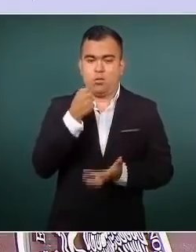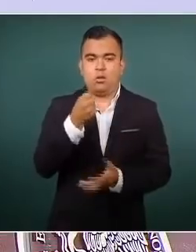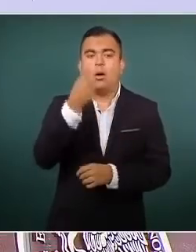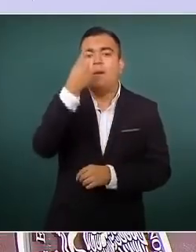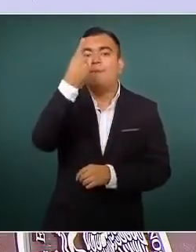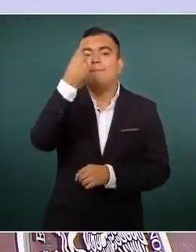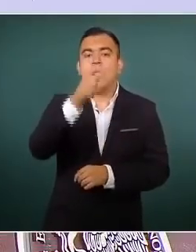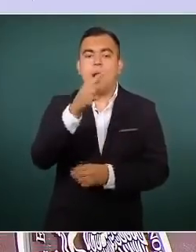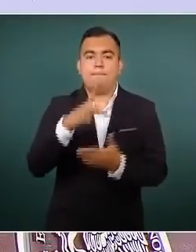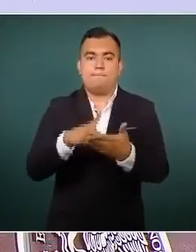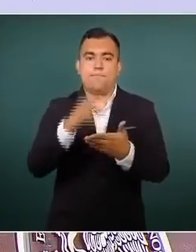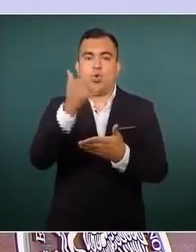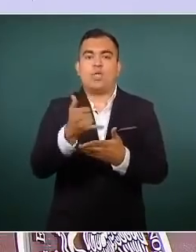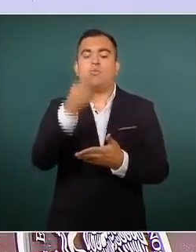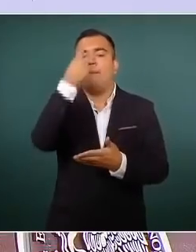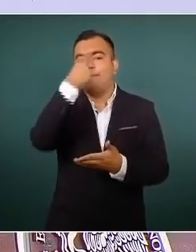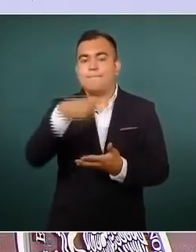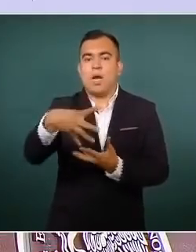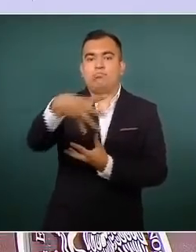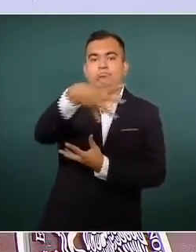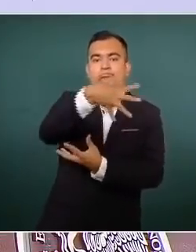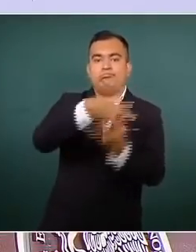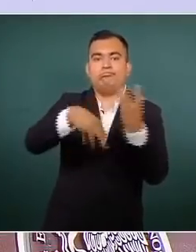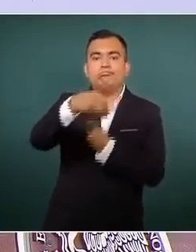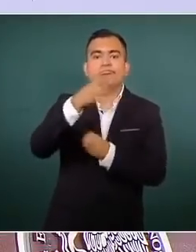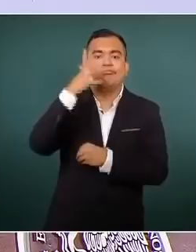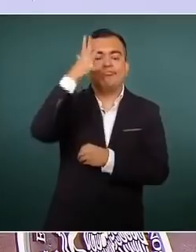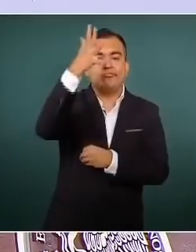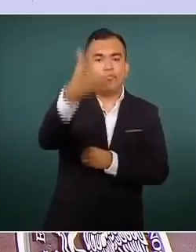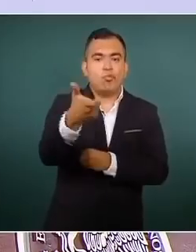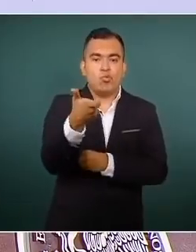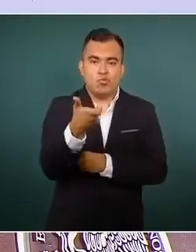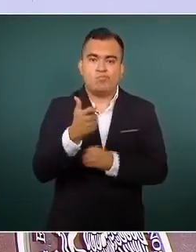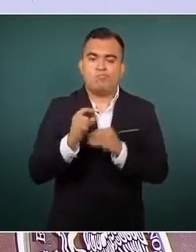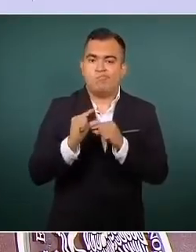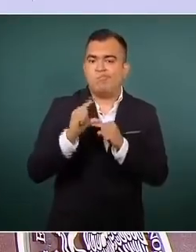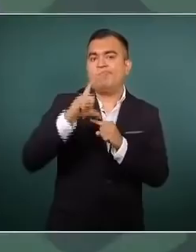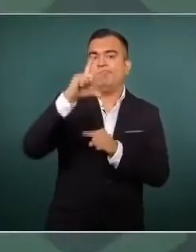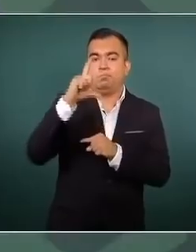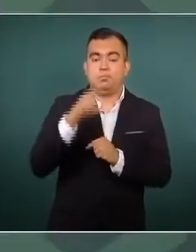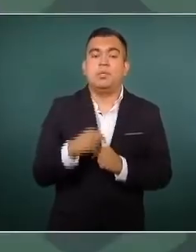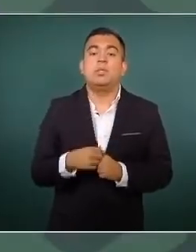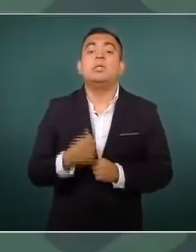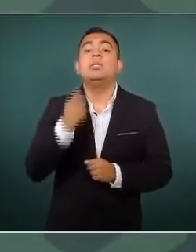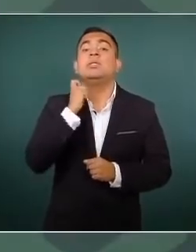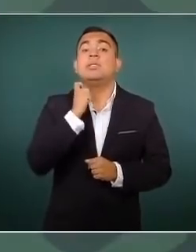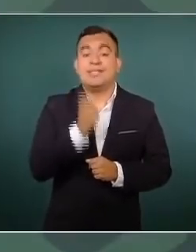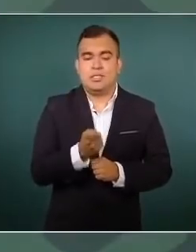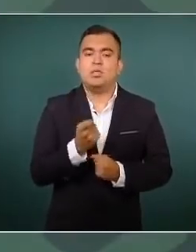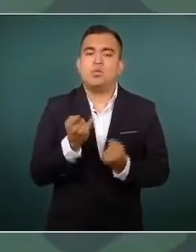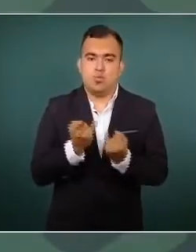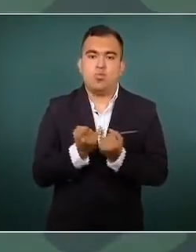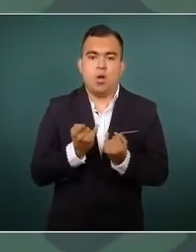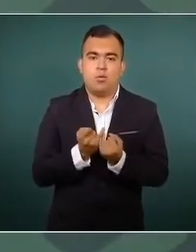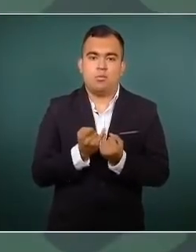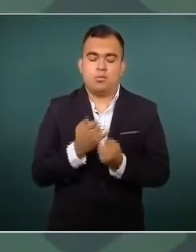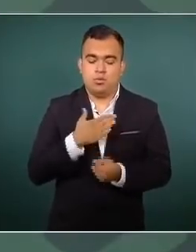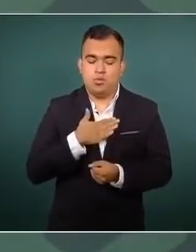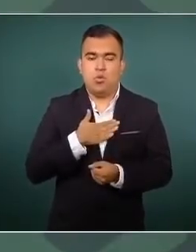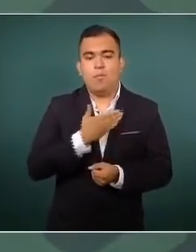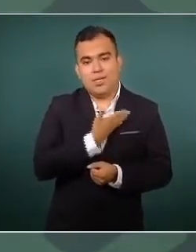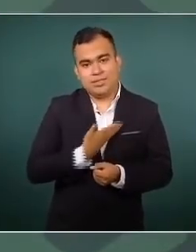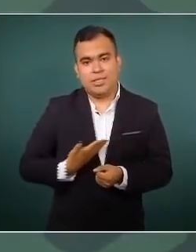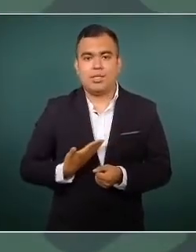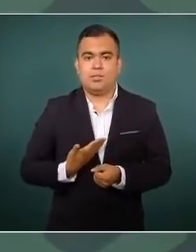inversión productiva. En segundo lugar, he sostenido en todas mis responsabilidades como presidente de Tlajomulco, como